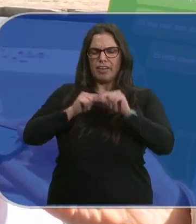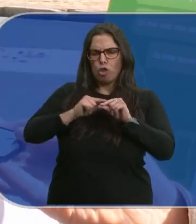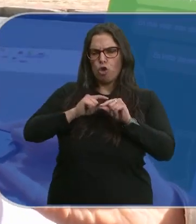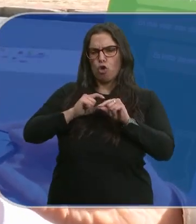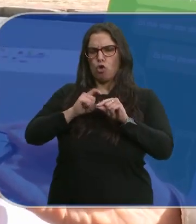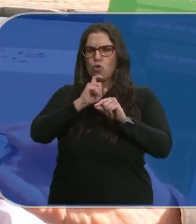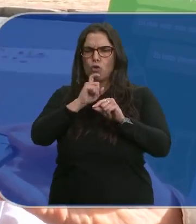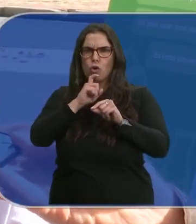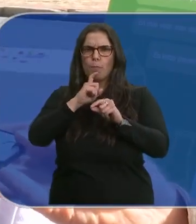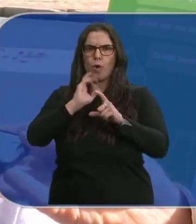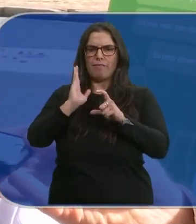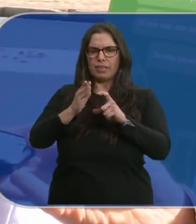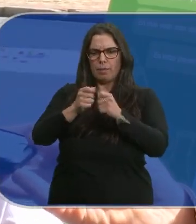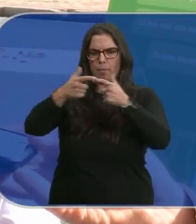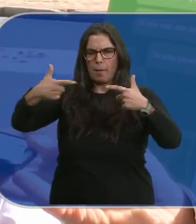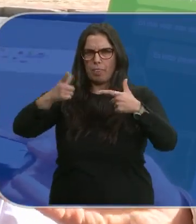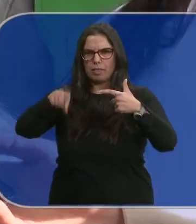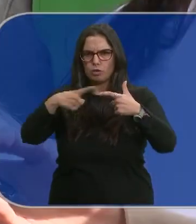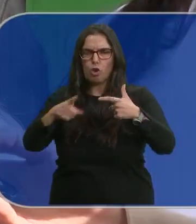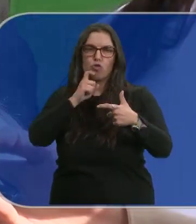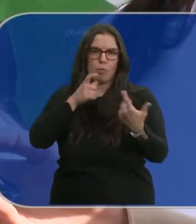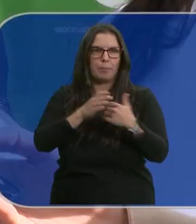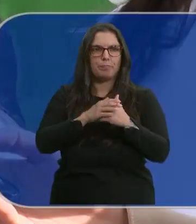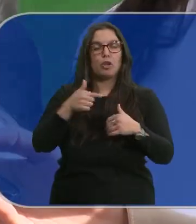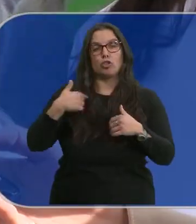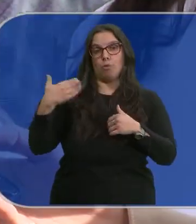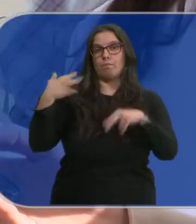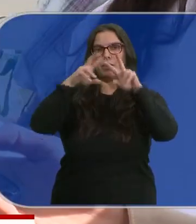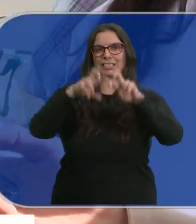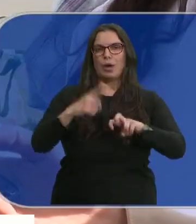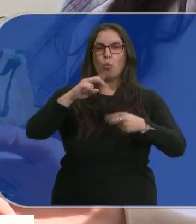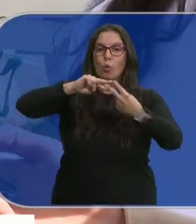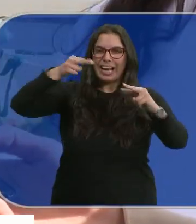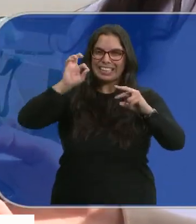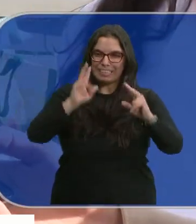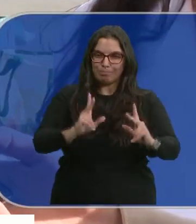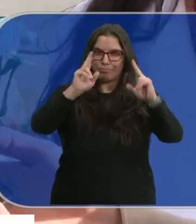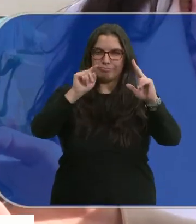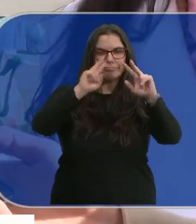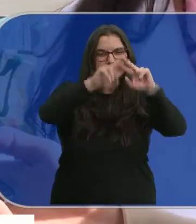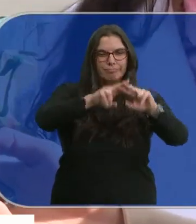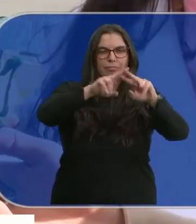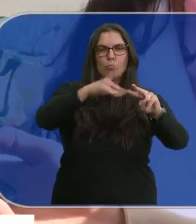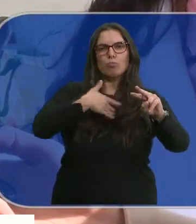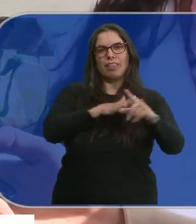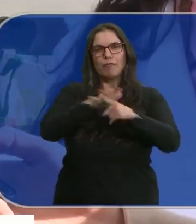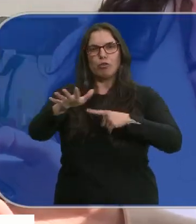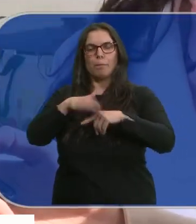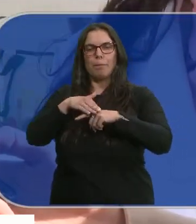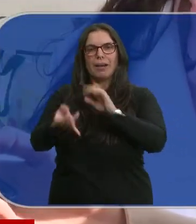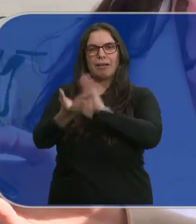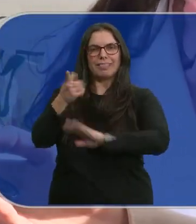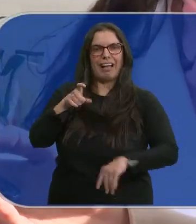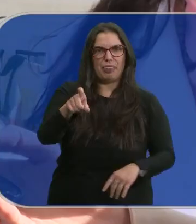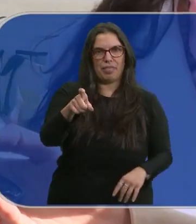infecta, la viabilidad celular de esas células. Estuve investigando en concreto un gen que han visto que puede tener un gran papel en el